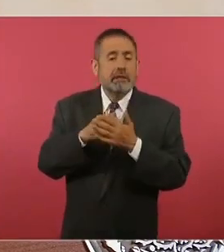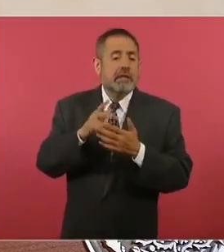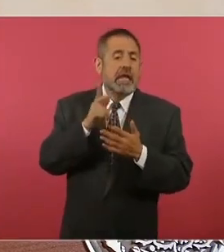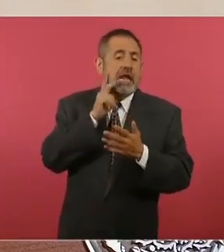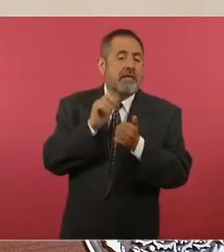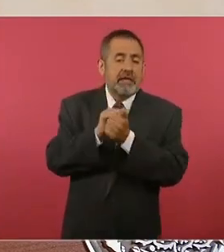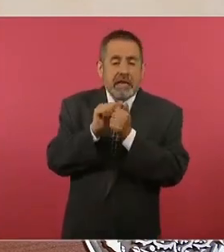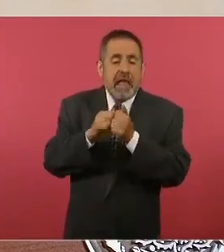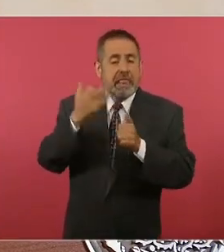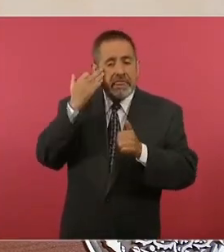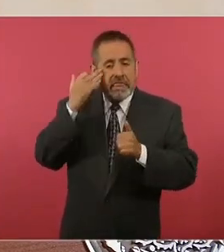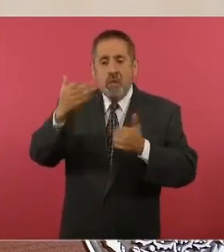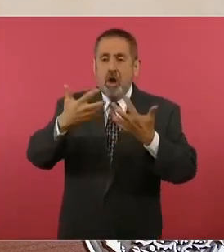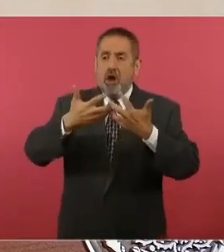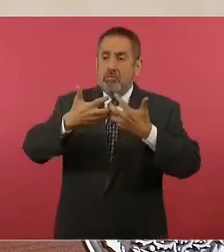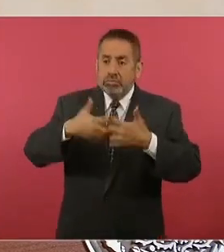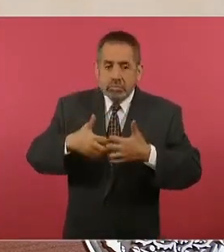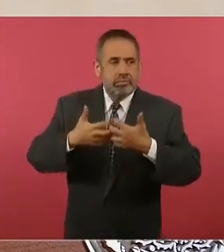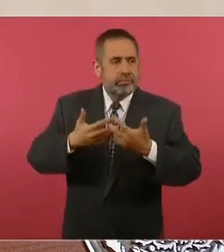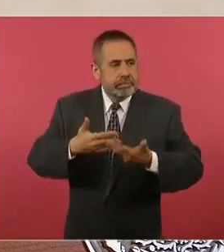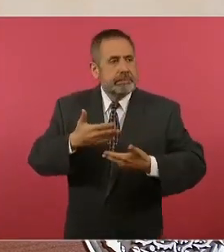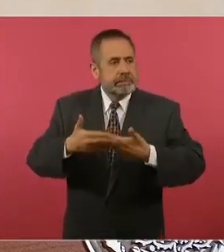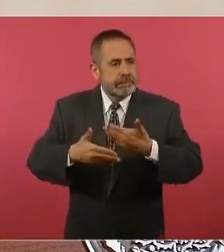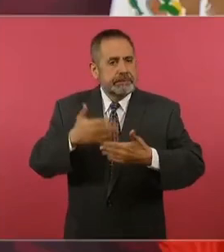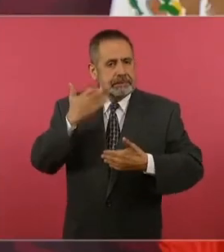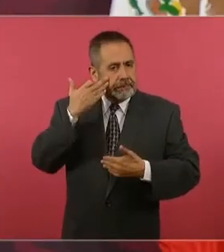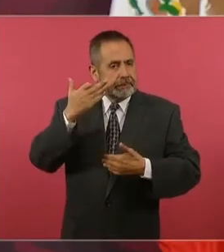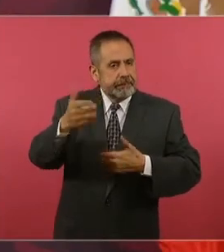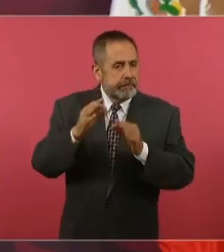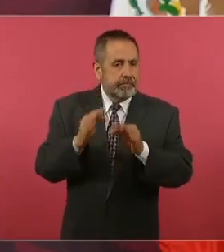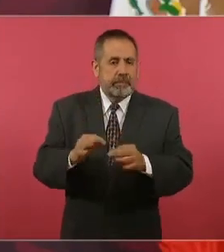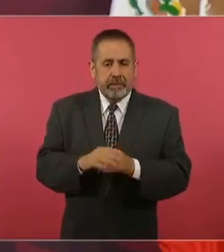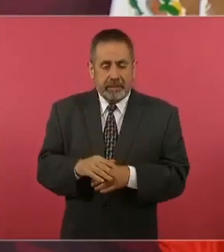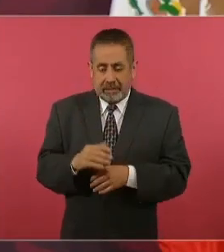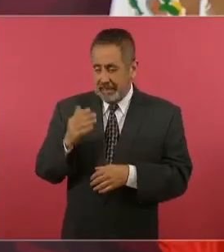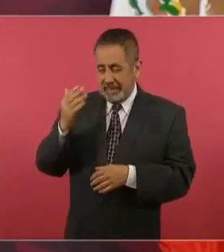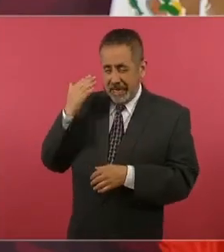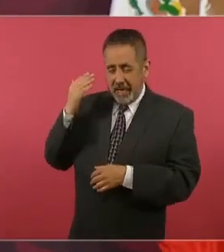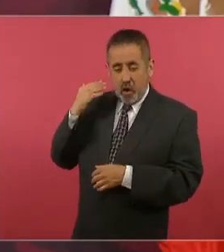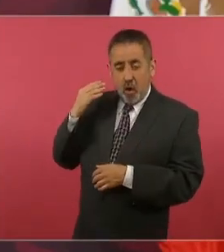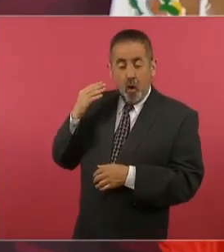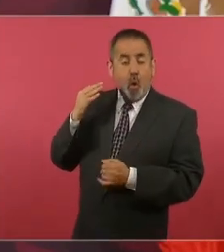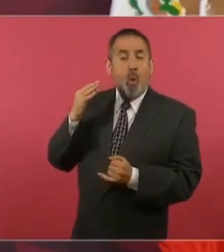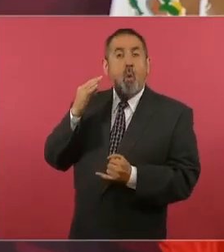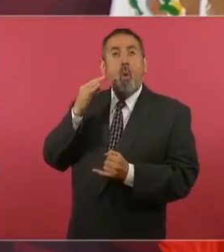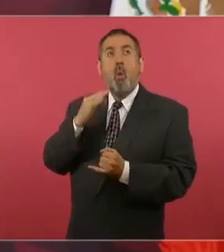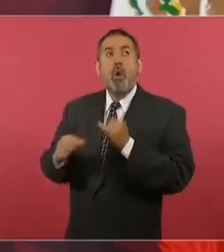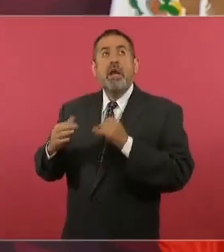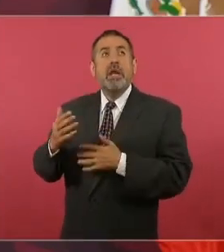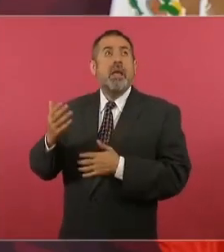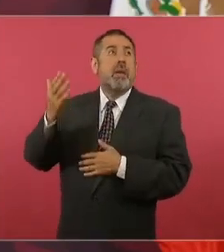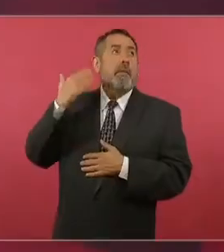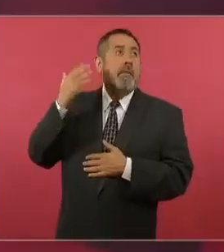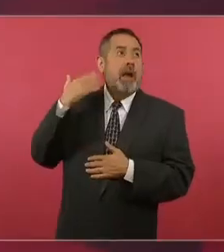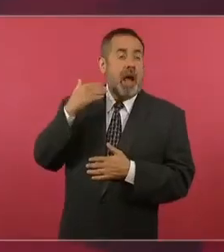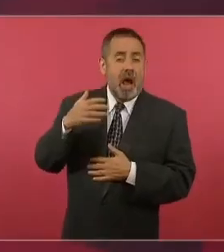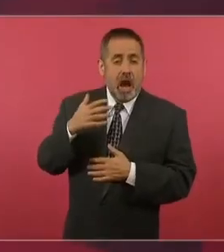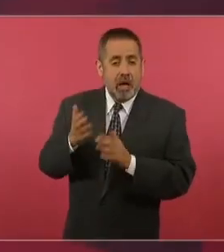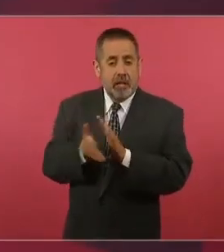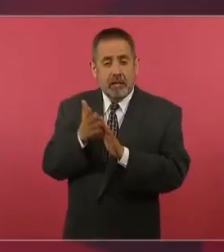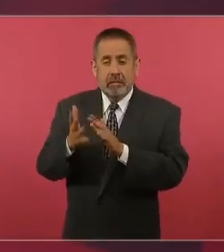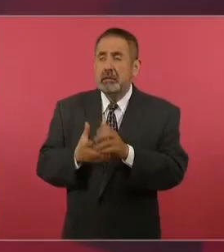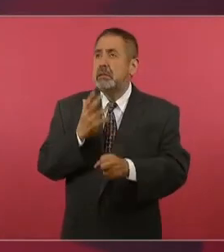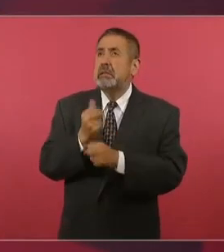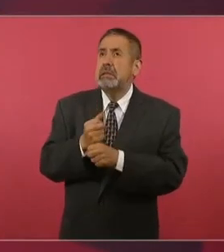prueba. Cuando se inauguró la última refinería que se construyó,